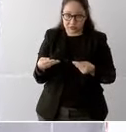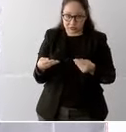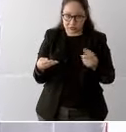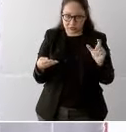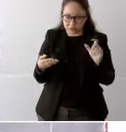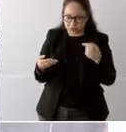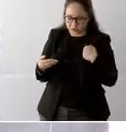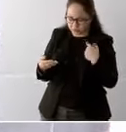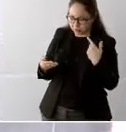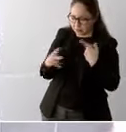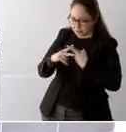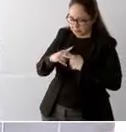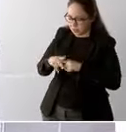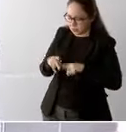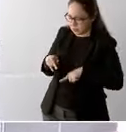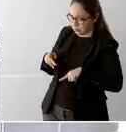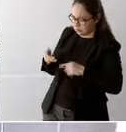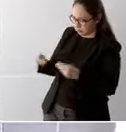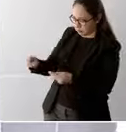en exceso